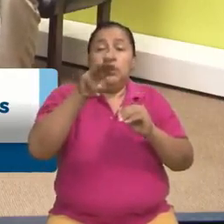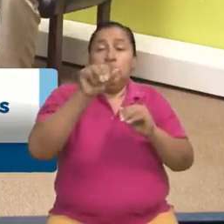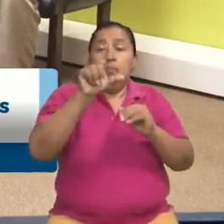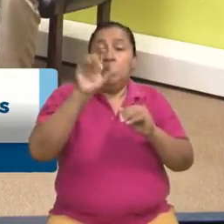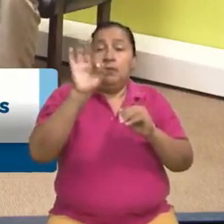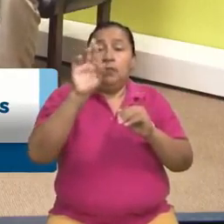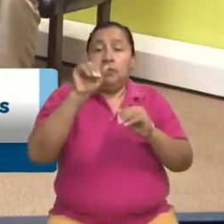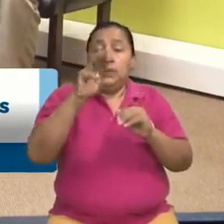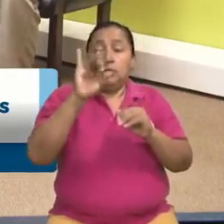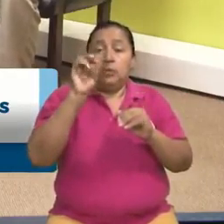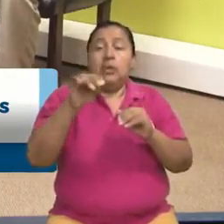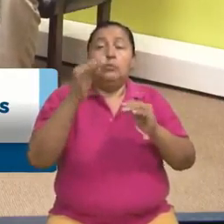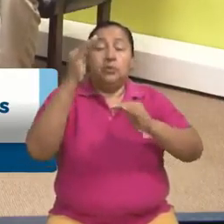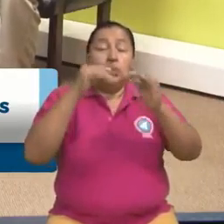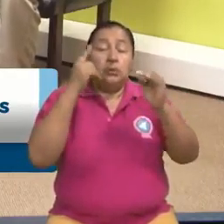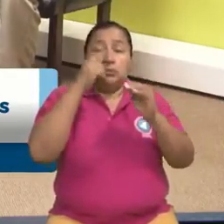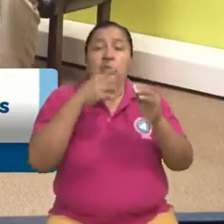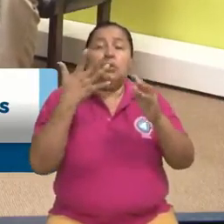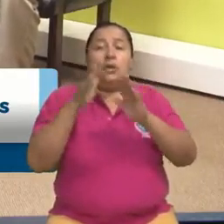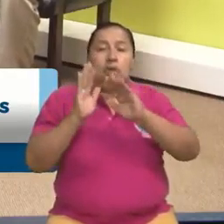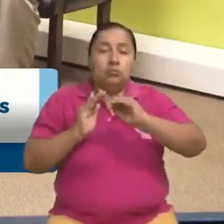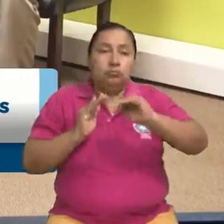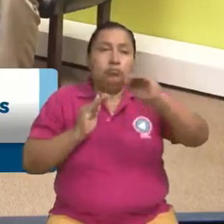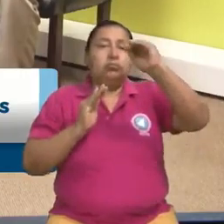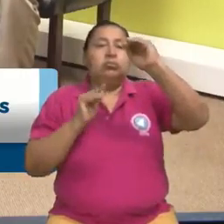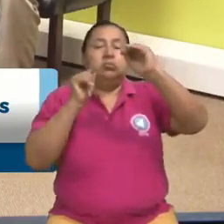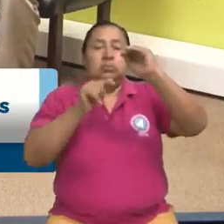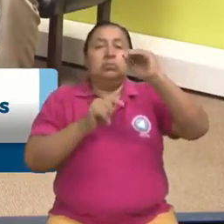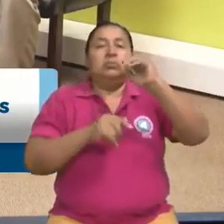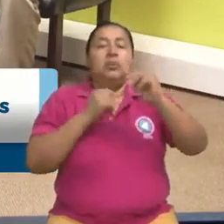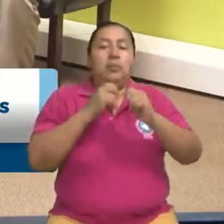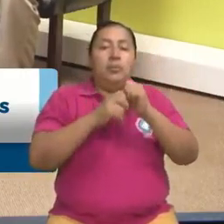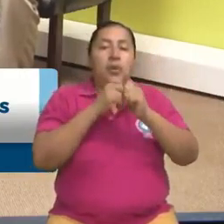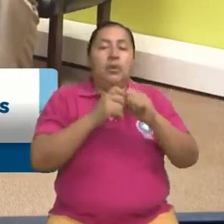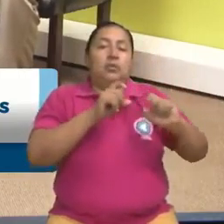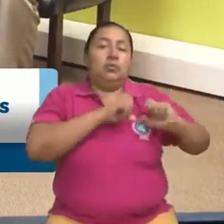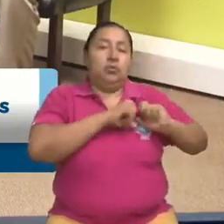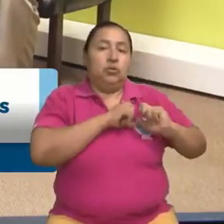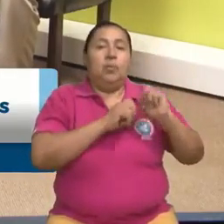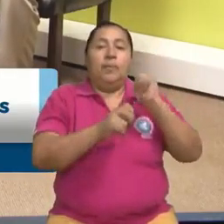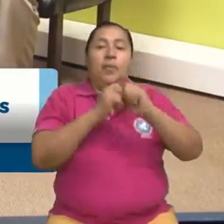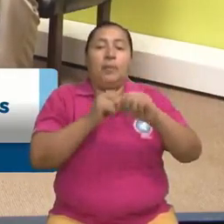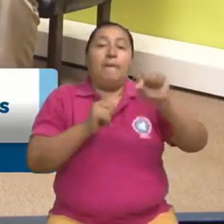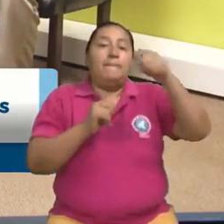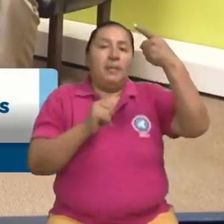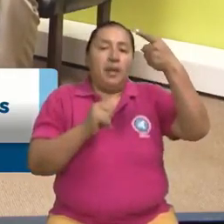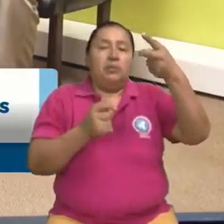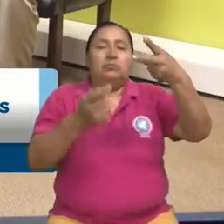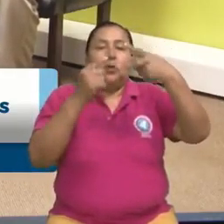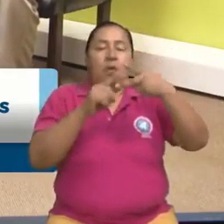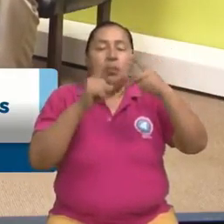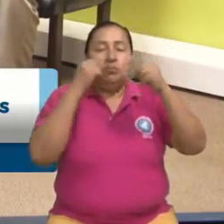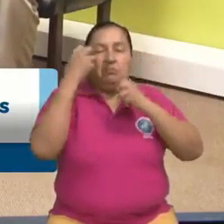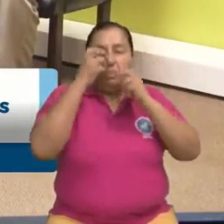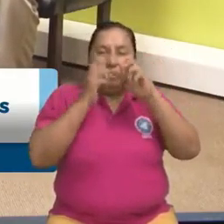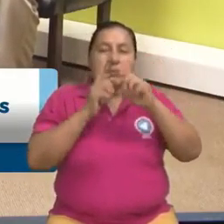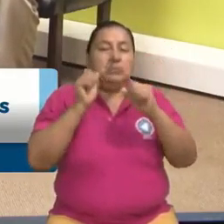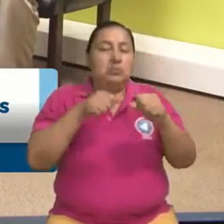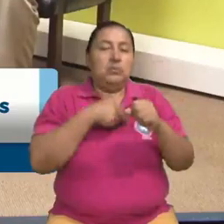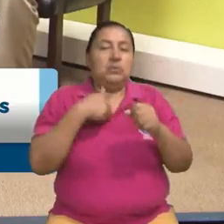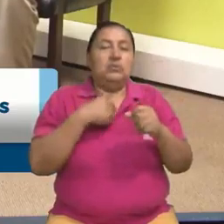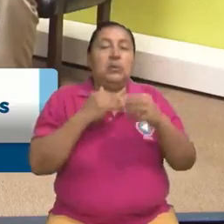Antes eran las craneofaciales y ya las desplazamos. Ahora tenemos a las malformaciones cardíacas como el primer punto, como el